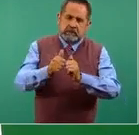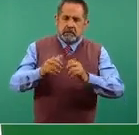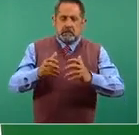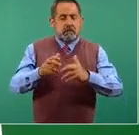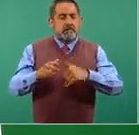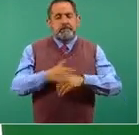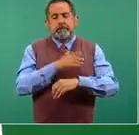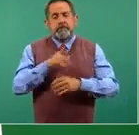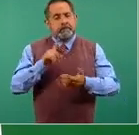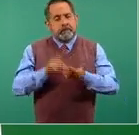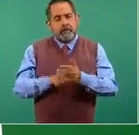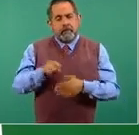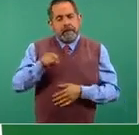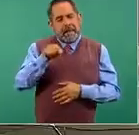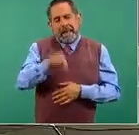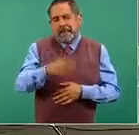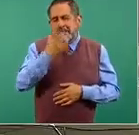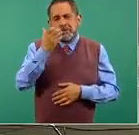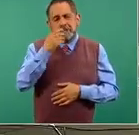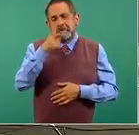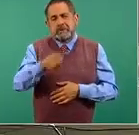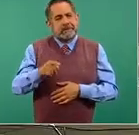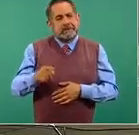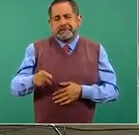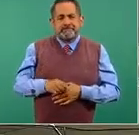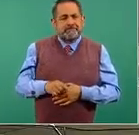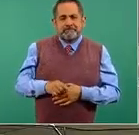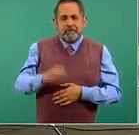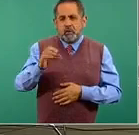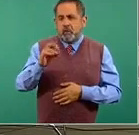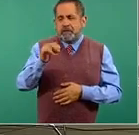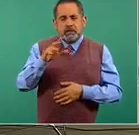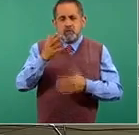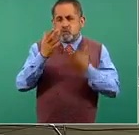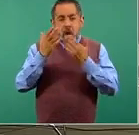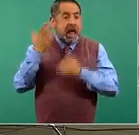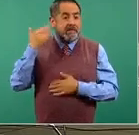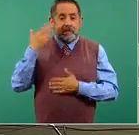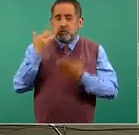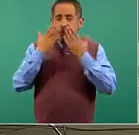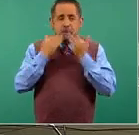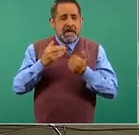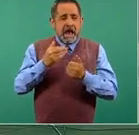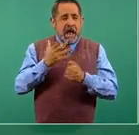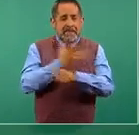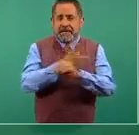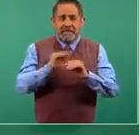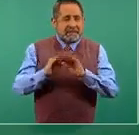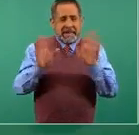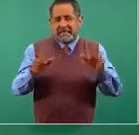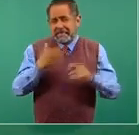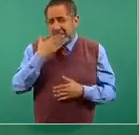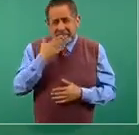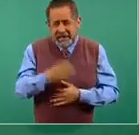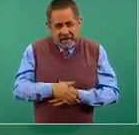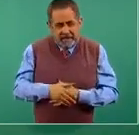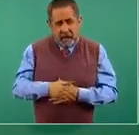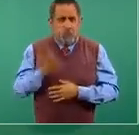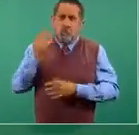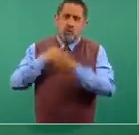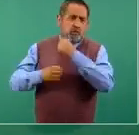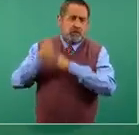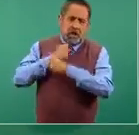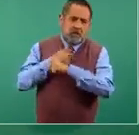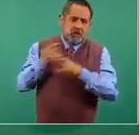una historia de práctica de muy poca transparencia institucional, muy poca. Históricamente